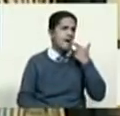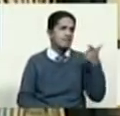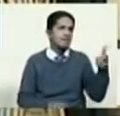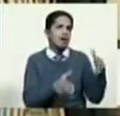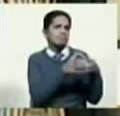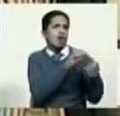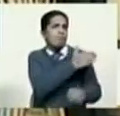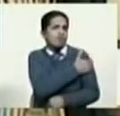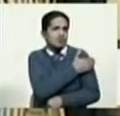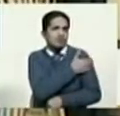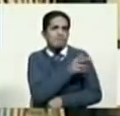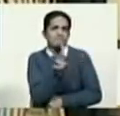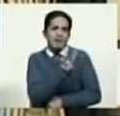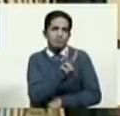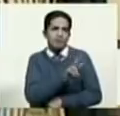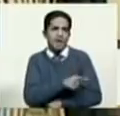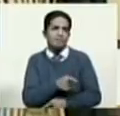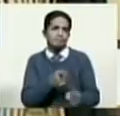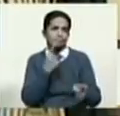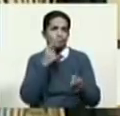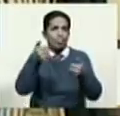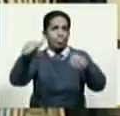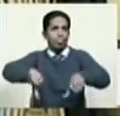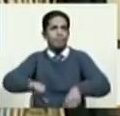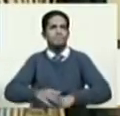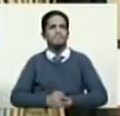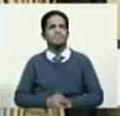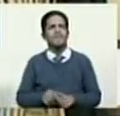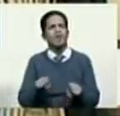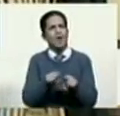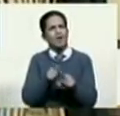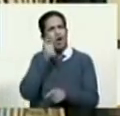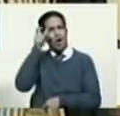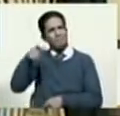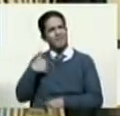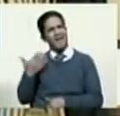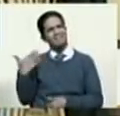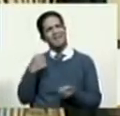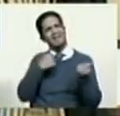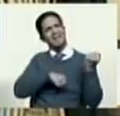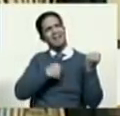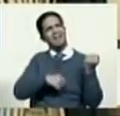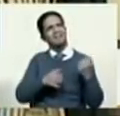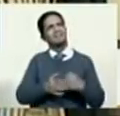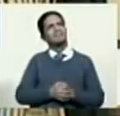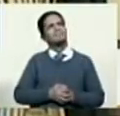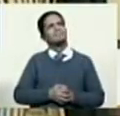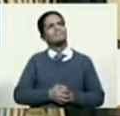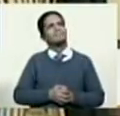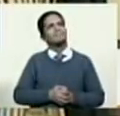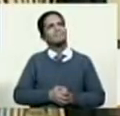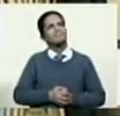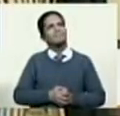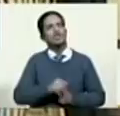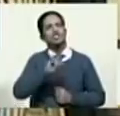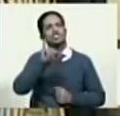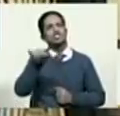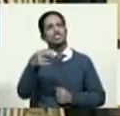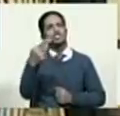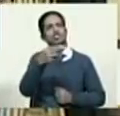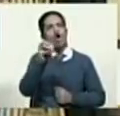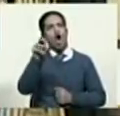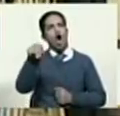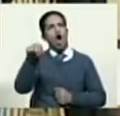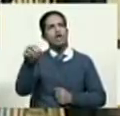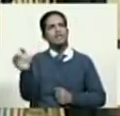derecha venezolana. Como decía John Lennon en su canción, decía John Lennon: solo pedimos